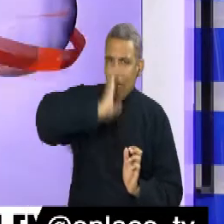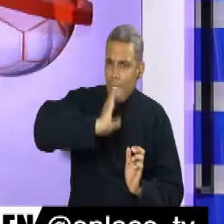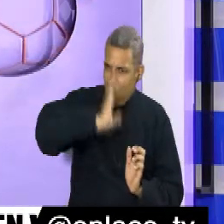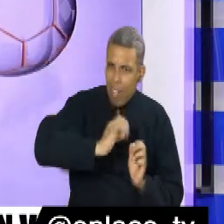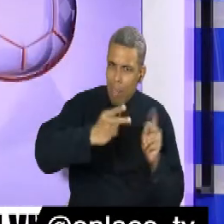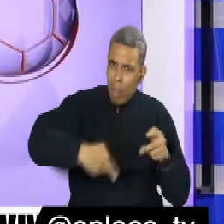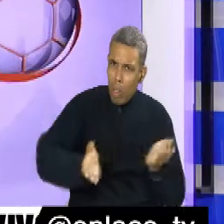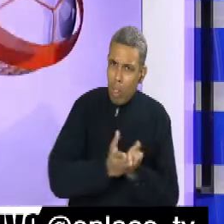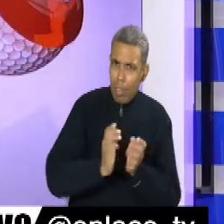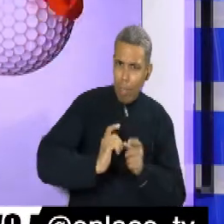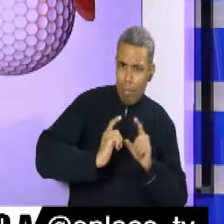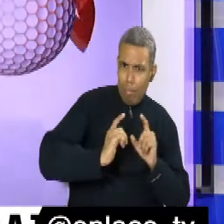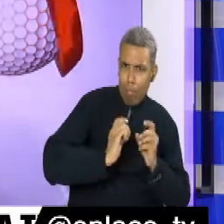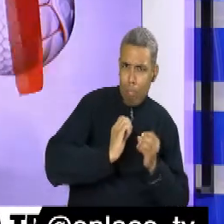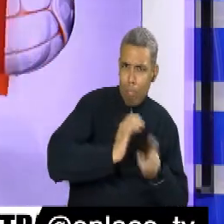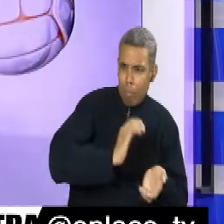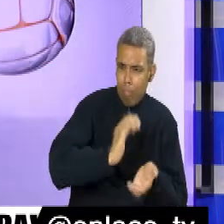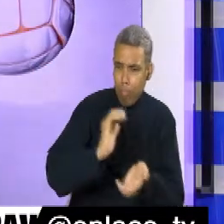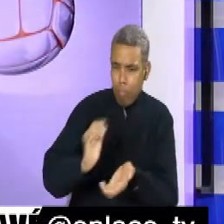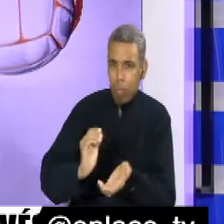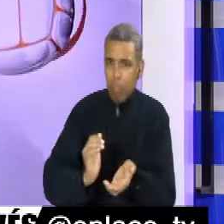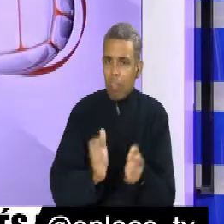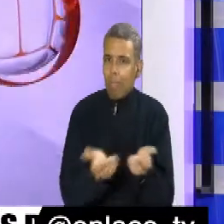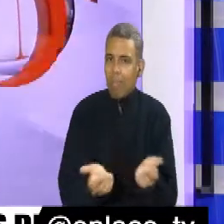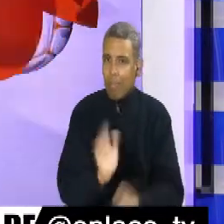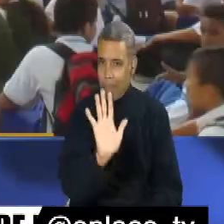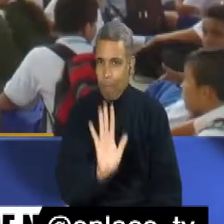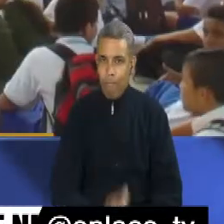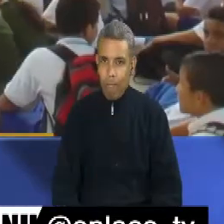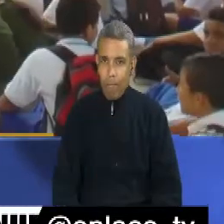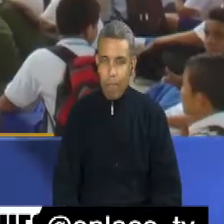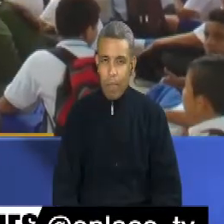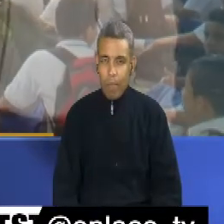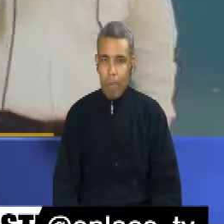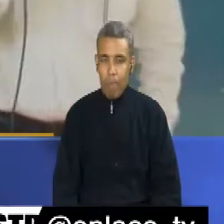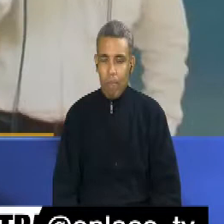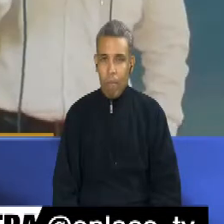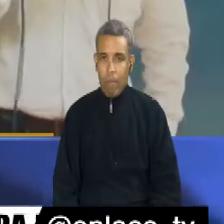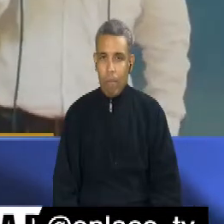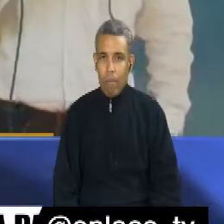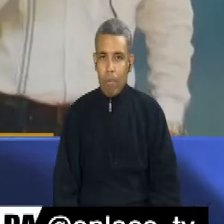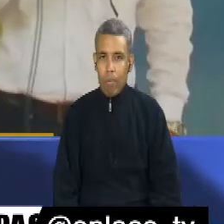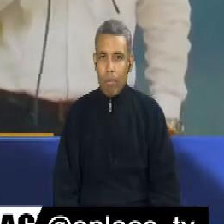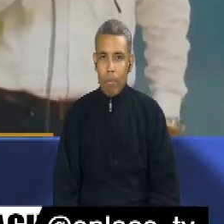la institución educativa CAS José Prudencio Padilla.